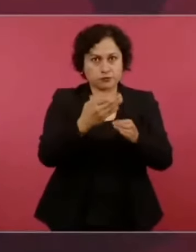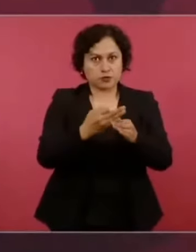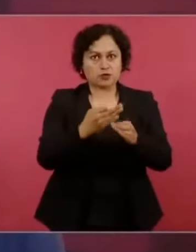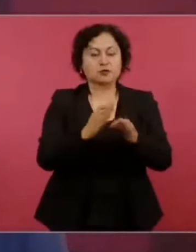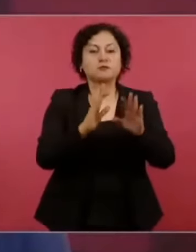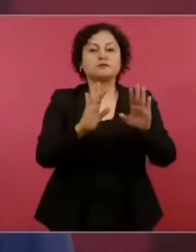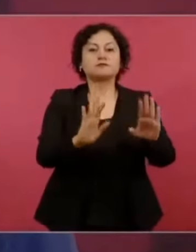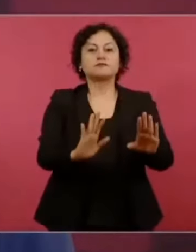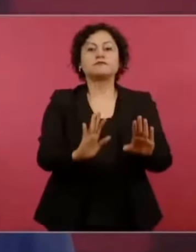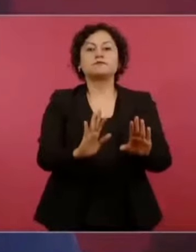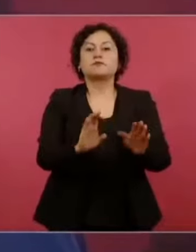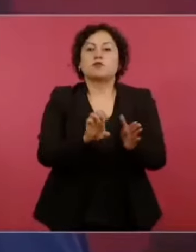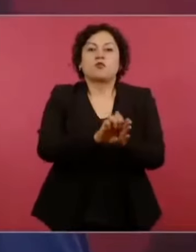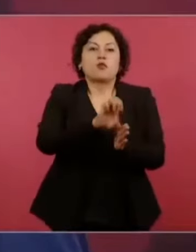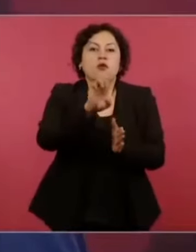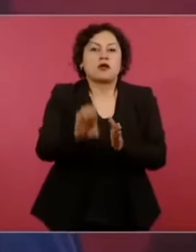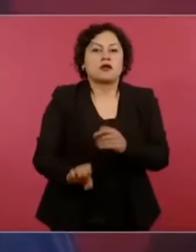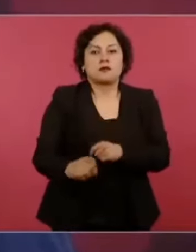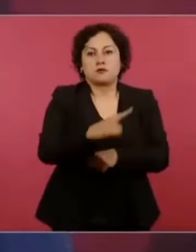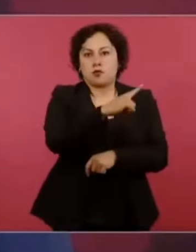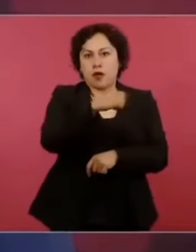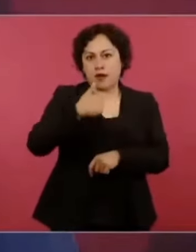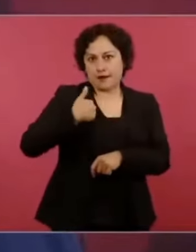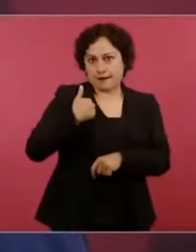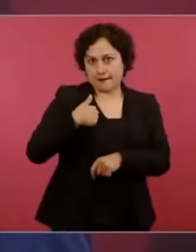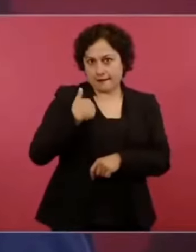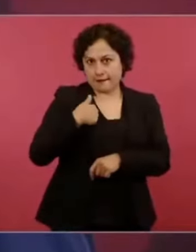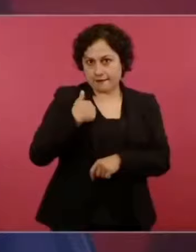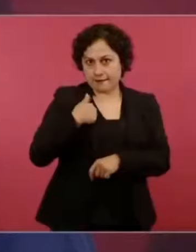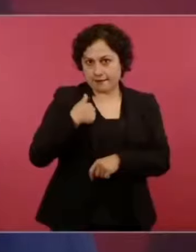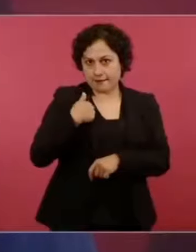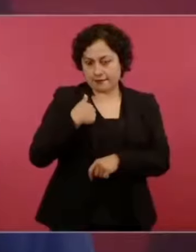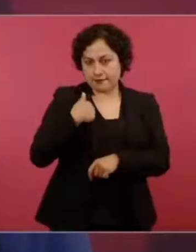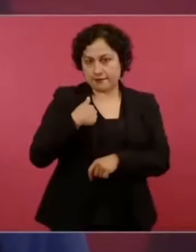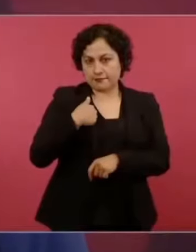al extremo, en el caso de Canadá, de